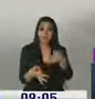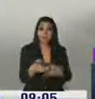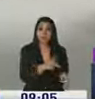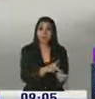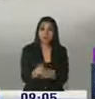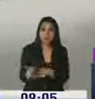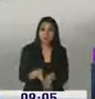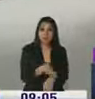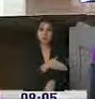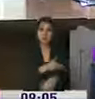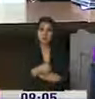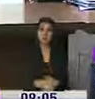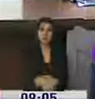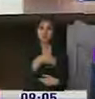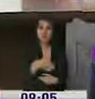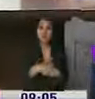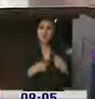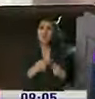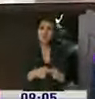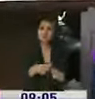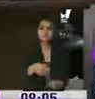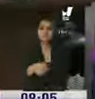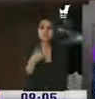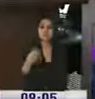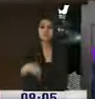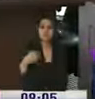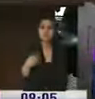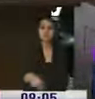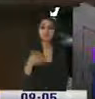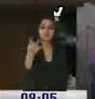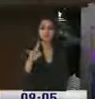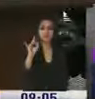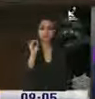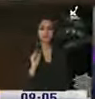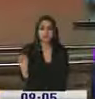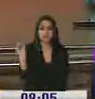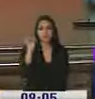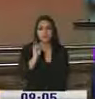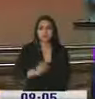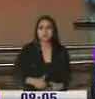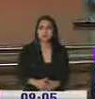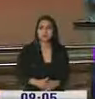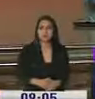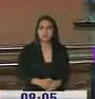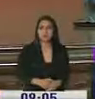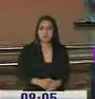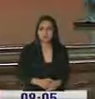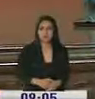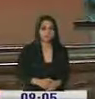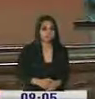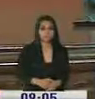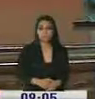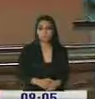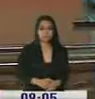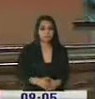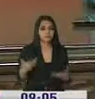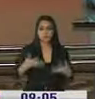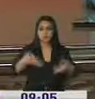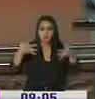de juicio que está programada para el próximo miércoles 18 de octubre. Es absolutamente diminuta,